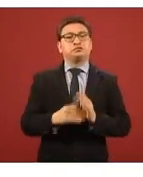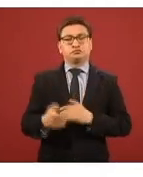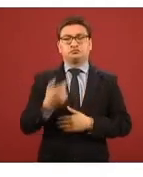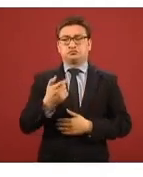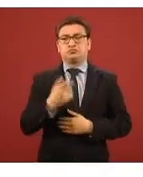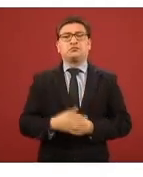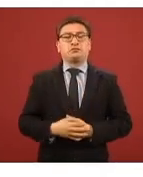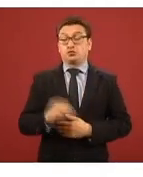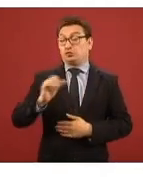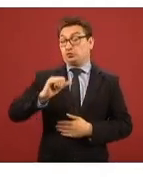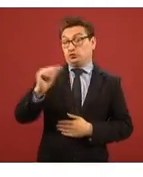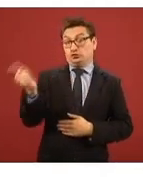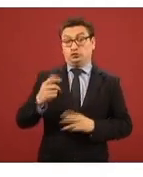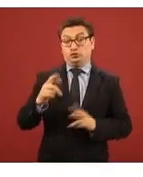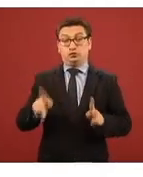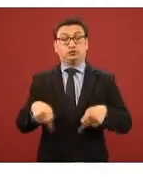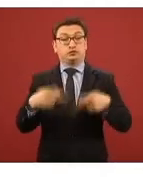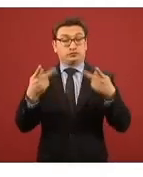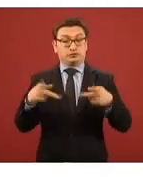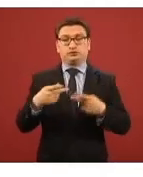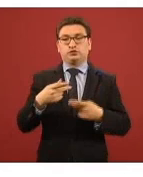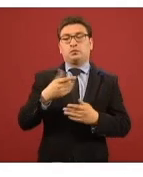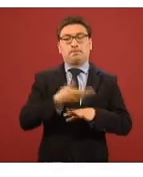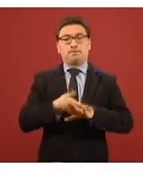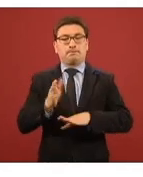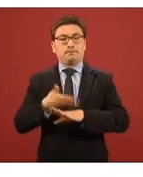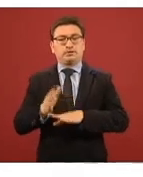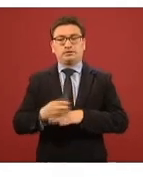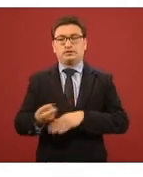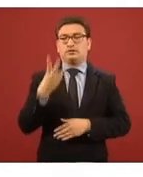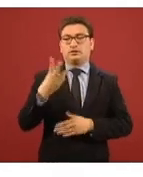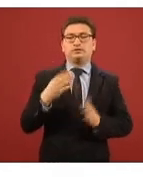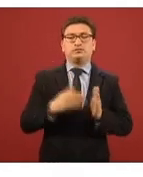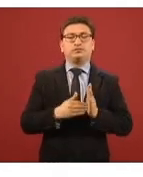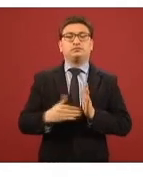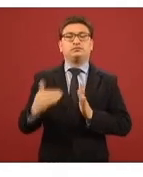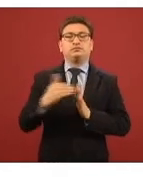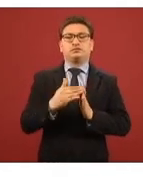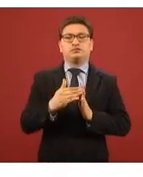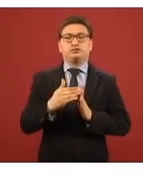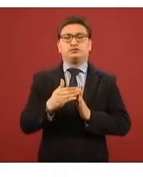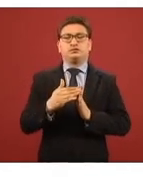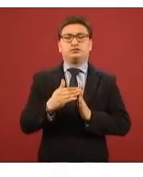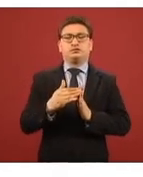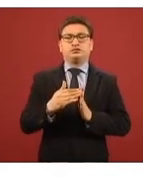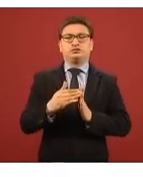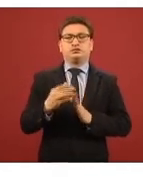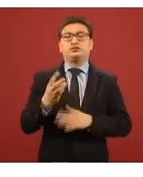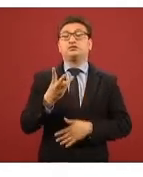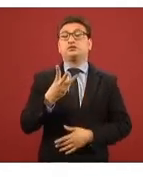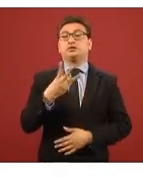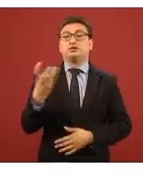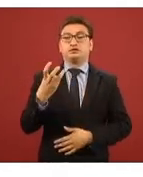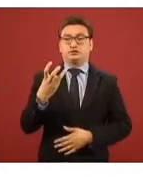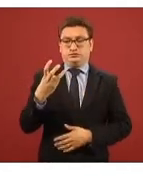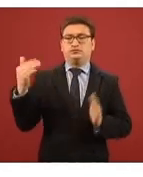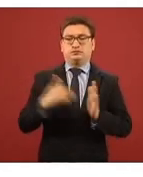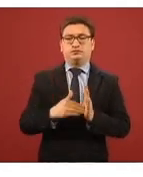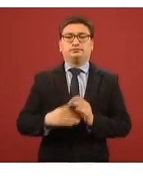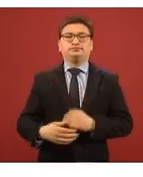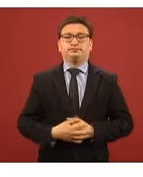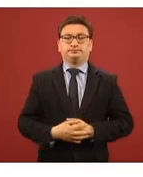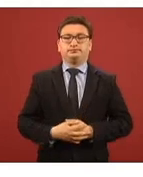hubo otro que se vendió el siguiente un blanco en 3 millones 3 300 mil pesos